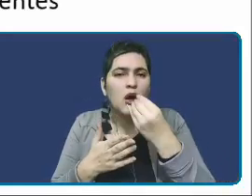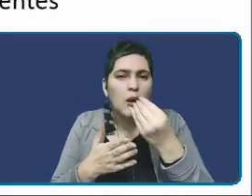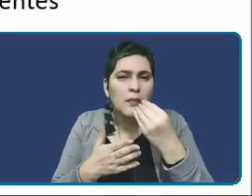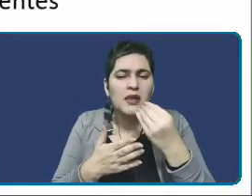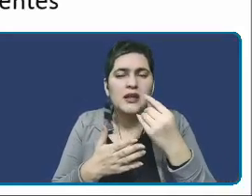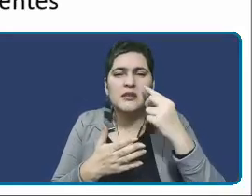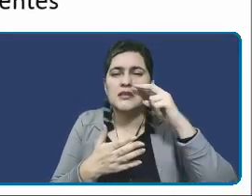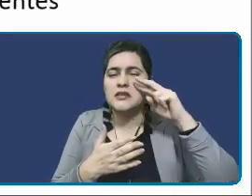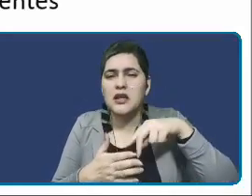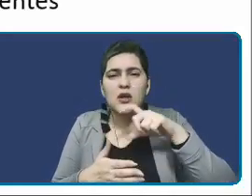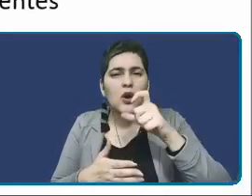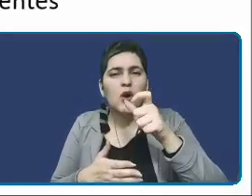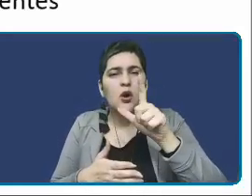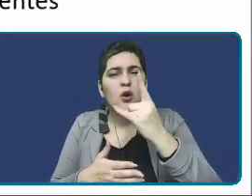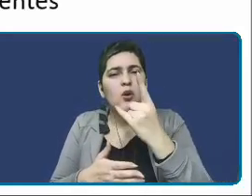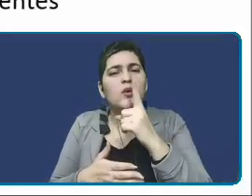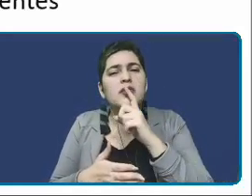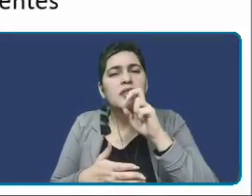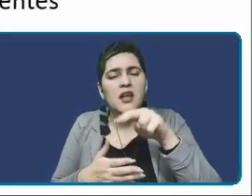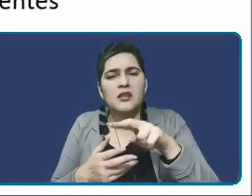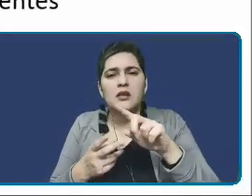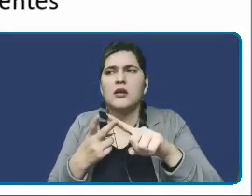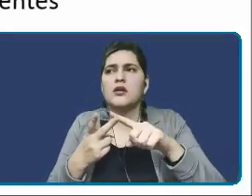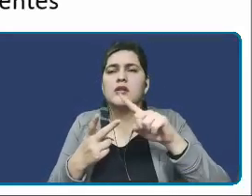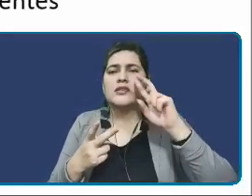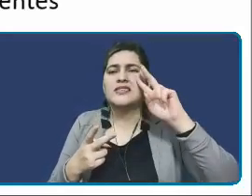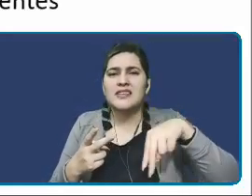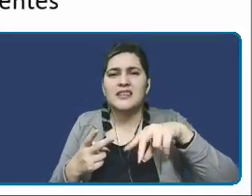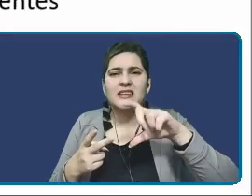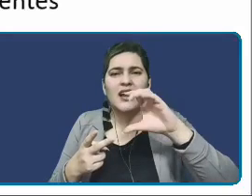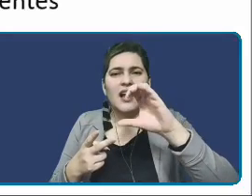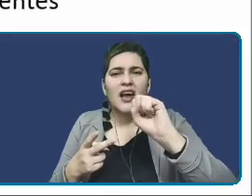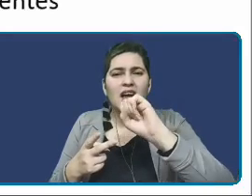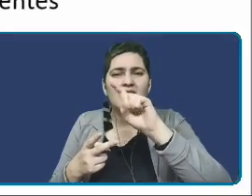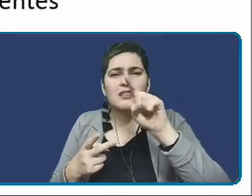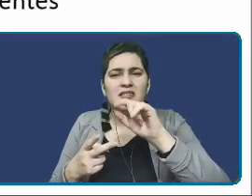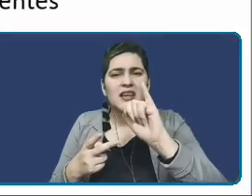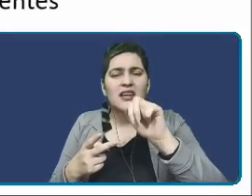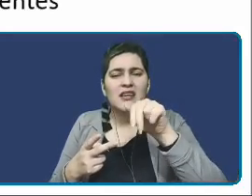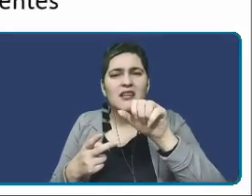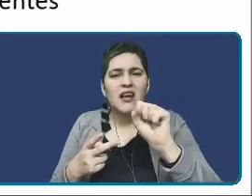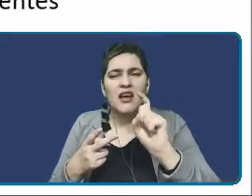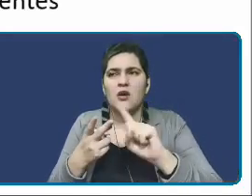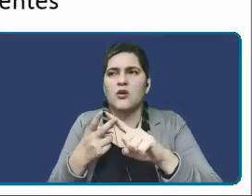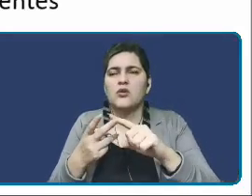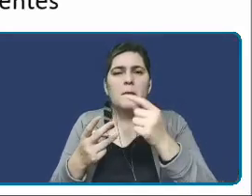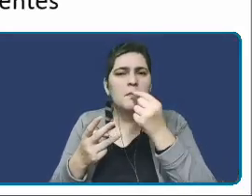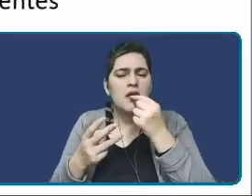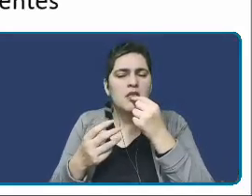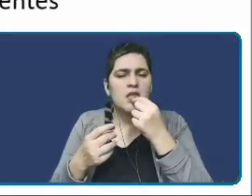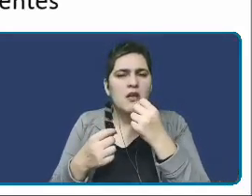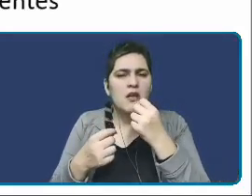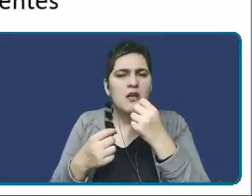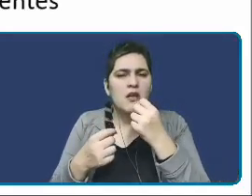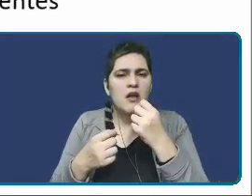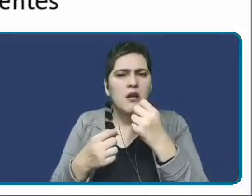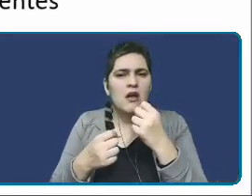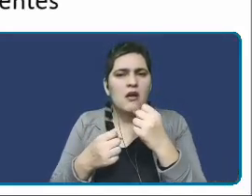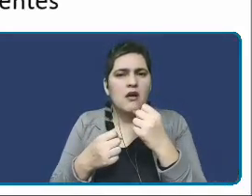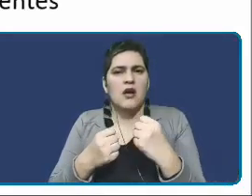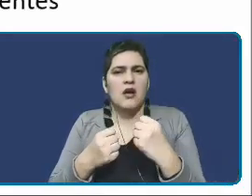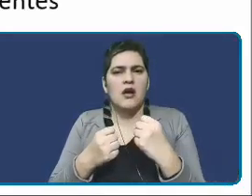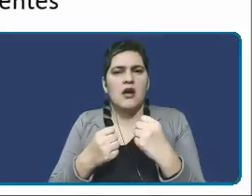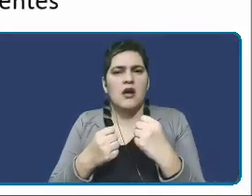sin caseína, no. Los suplementos nutricionales, no. Las enzimas y acá y agentes antimicrobianos, no hay apoyo.